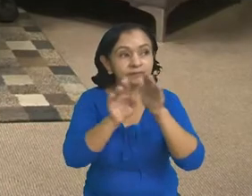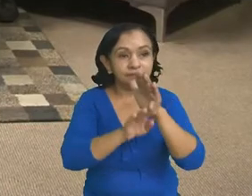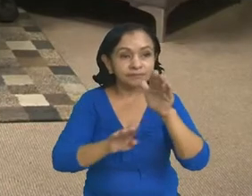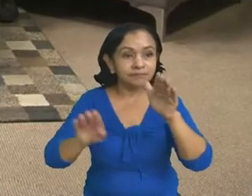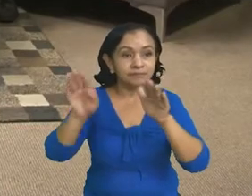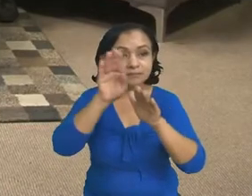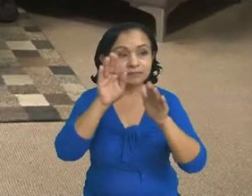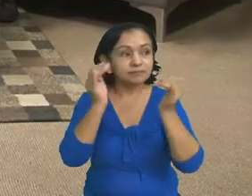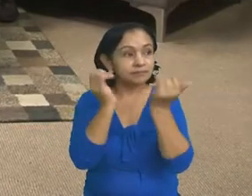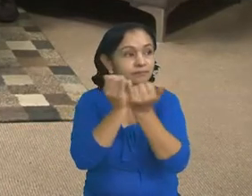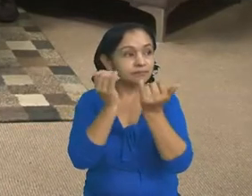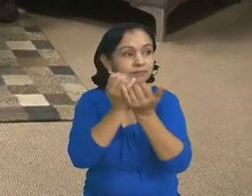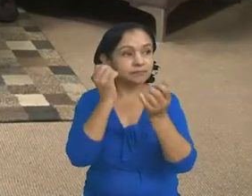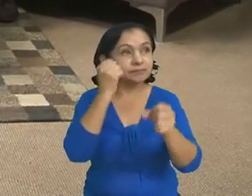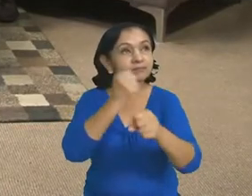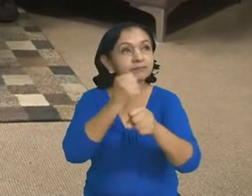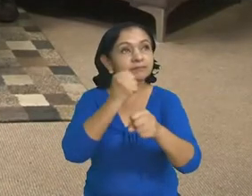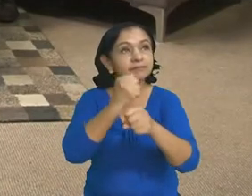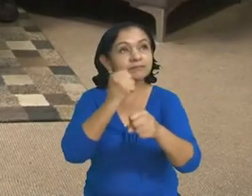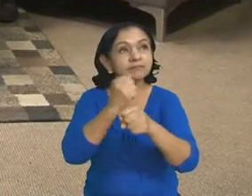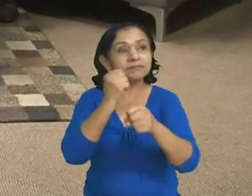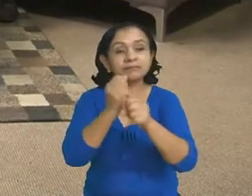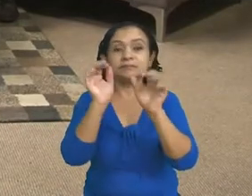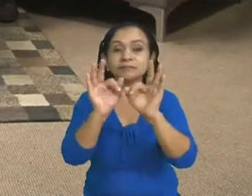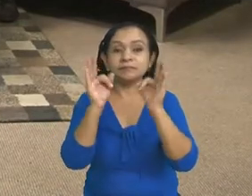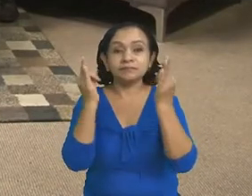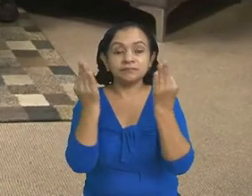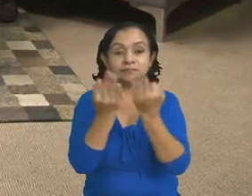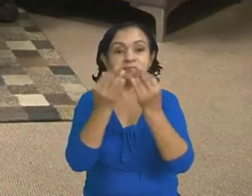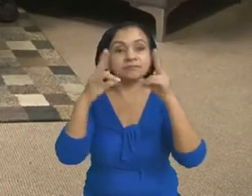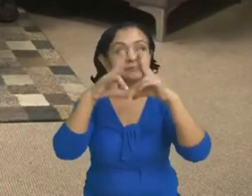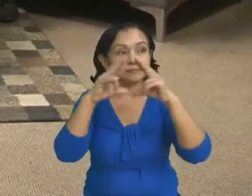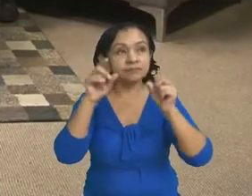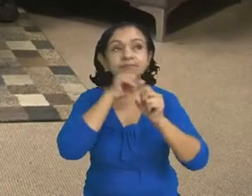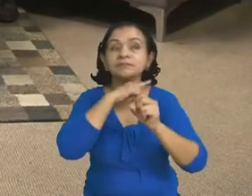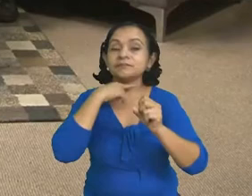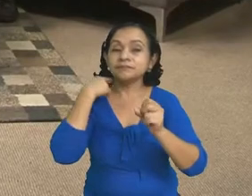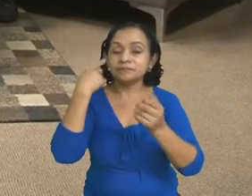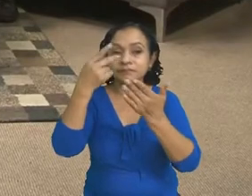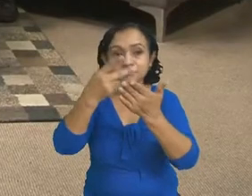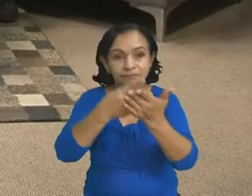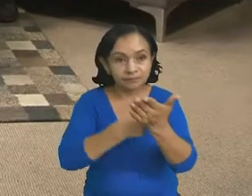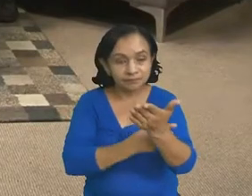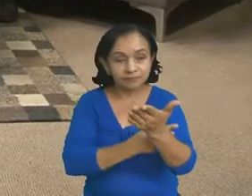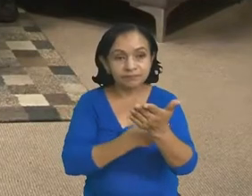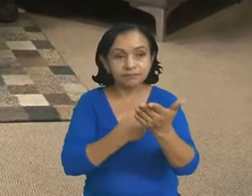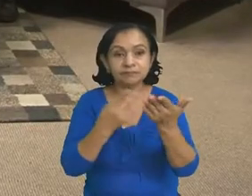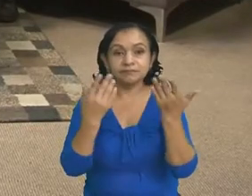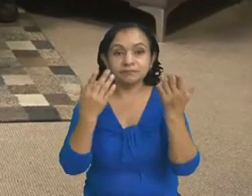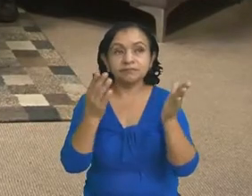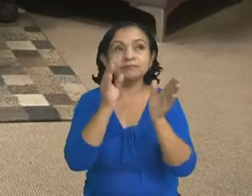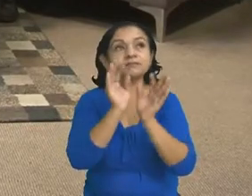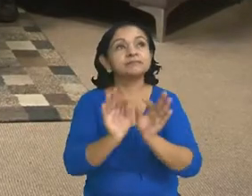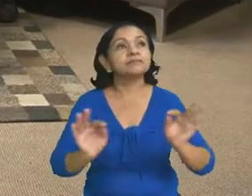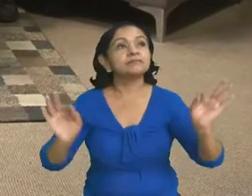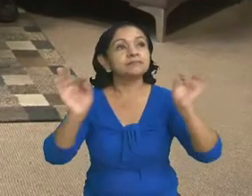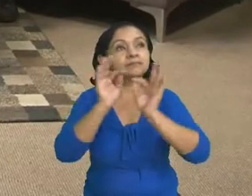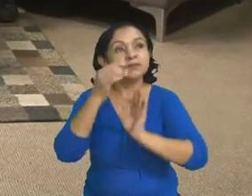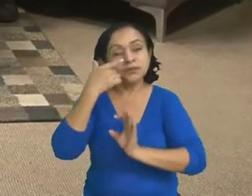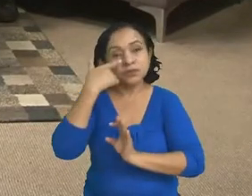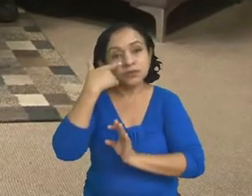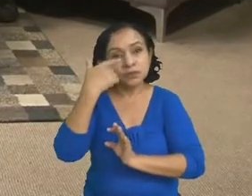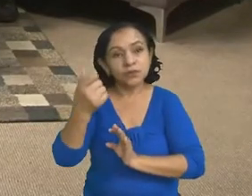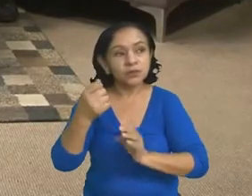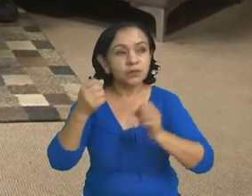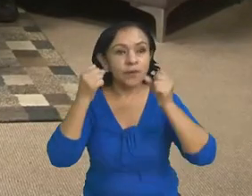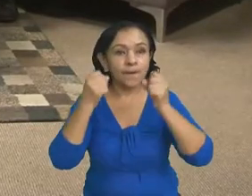para la funcionalidad de las familias nicaragüenses real, ¿no? Sí, este es un proyecto que ha tenido un gran impacto. Conocer un poquito,